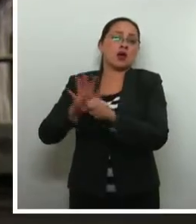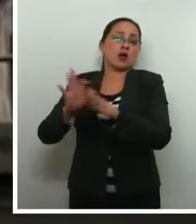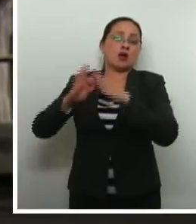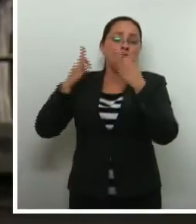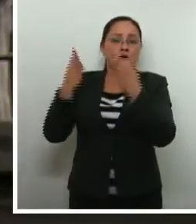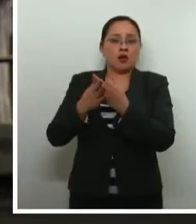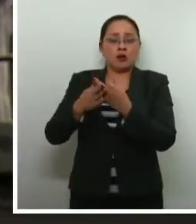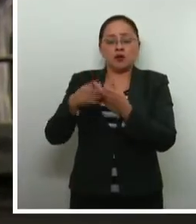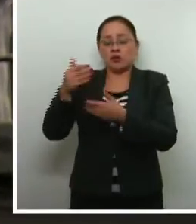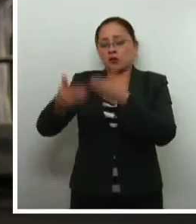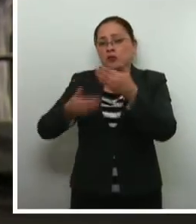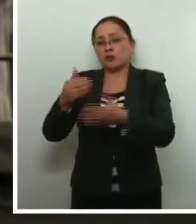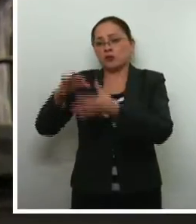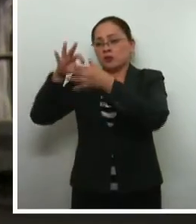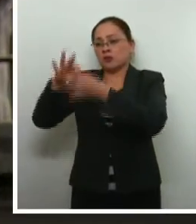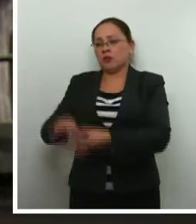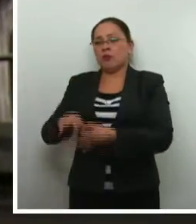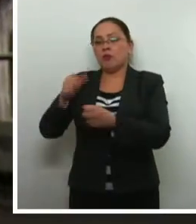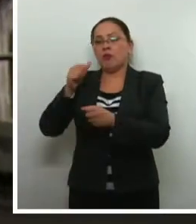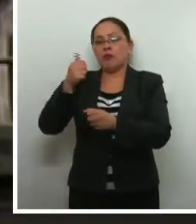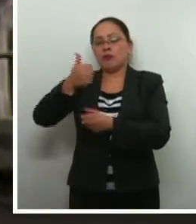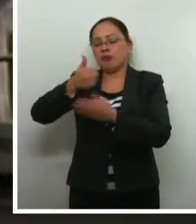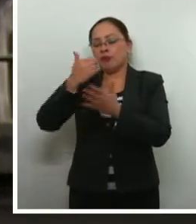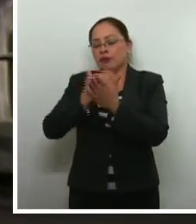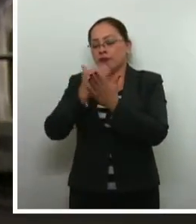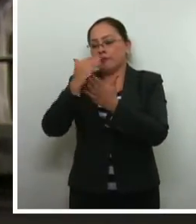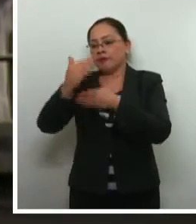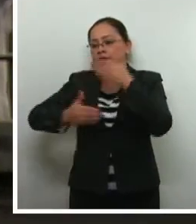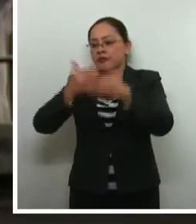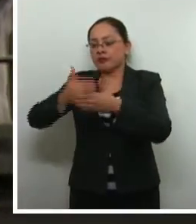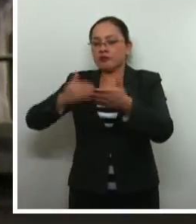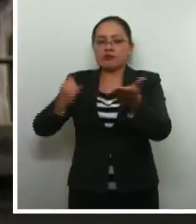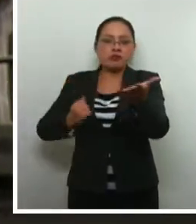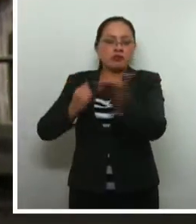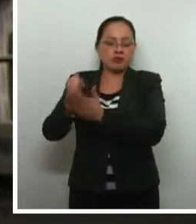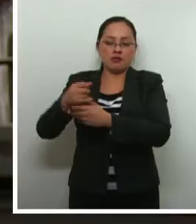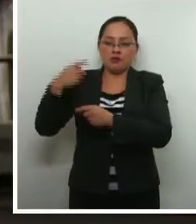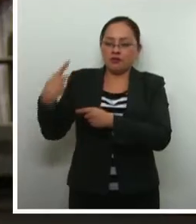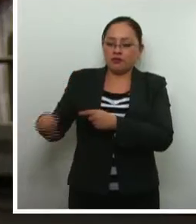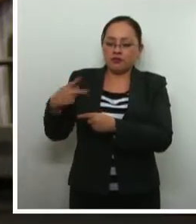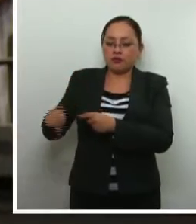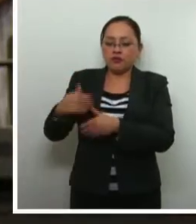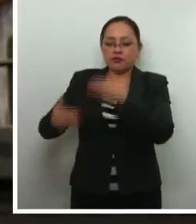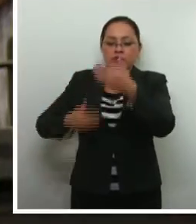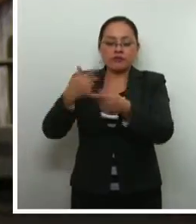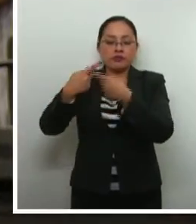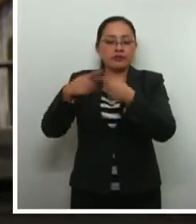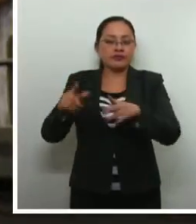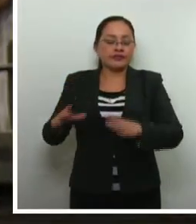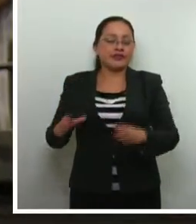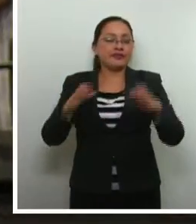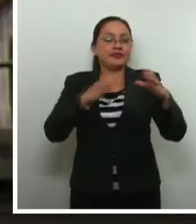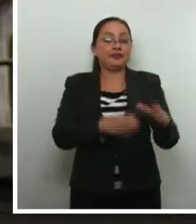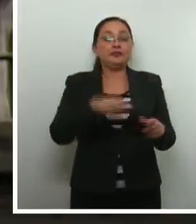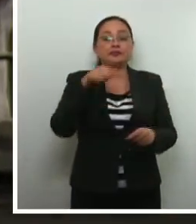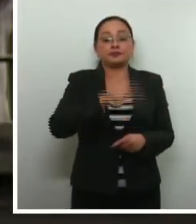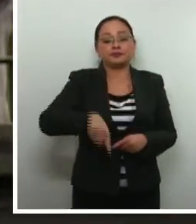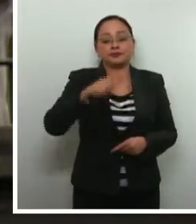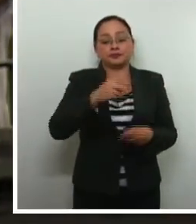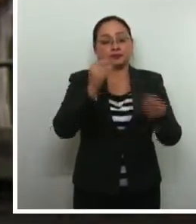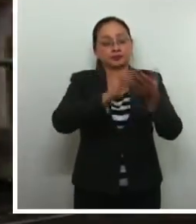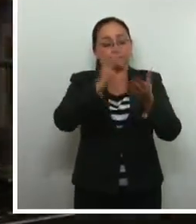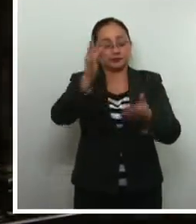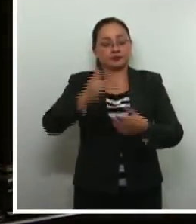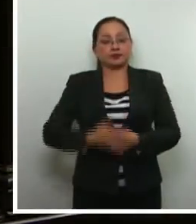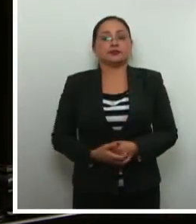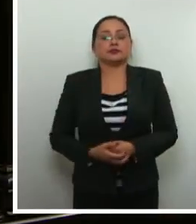y quedan firmes en cada una de las etapas procesales. Es un procedimiento diverso, distinto. Muchas